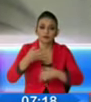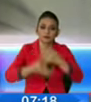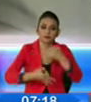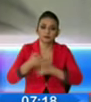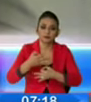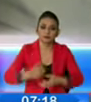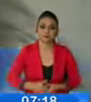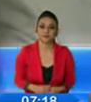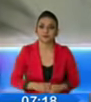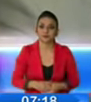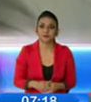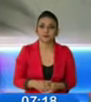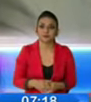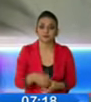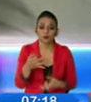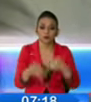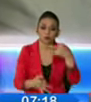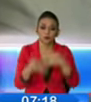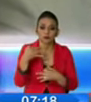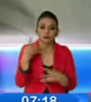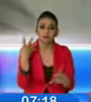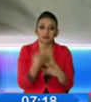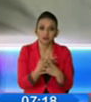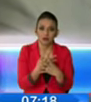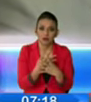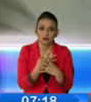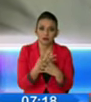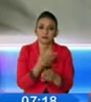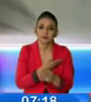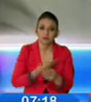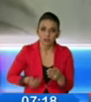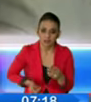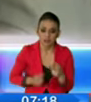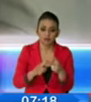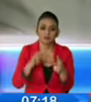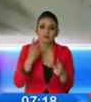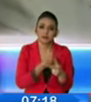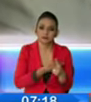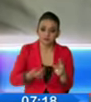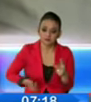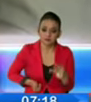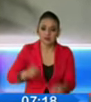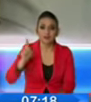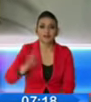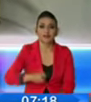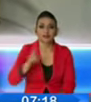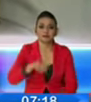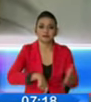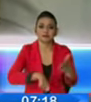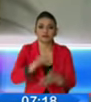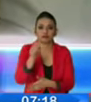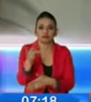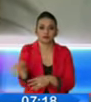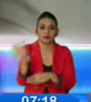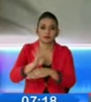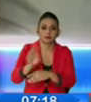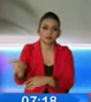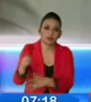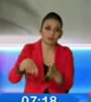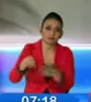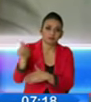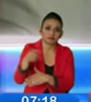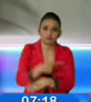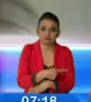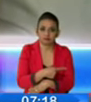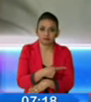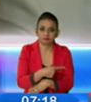enjuiciar penalmente al presidente o al vicepresidente de la República, se requiere de la autorización legislativa, otorgada